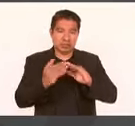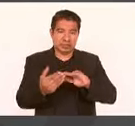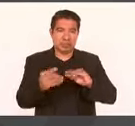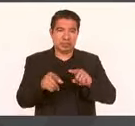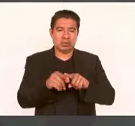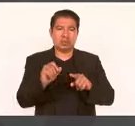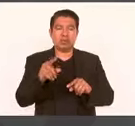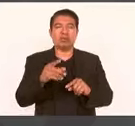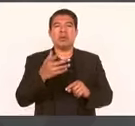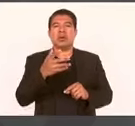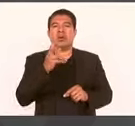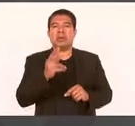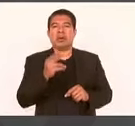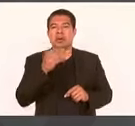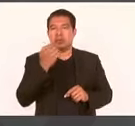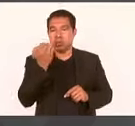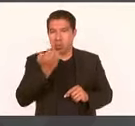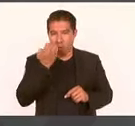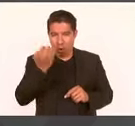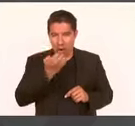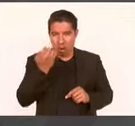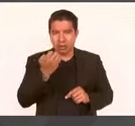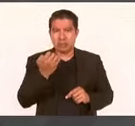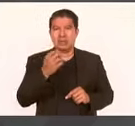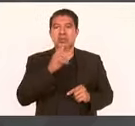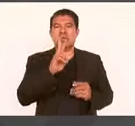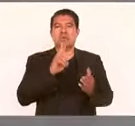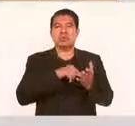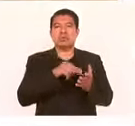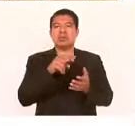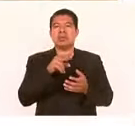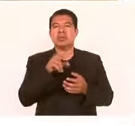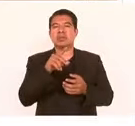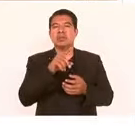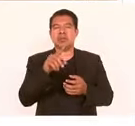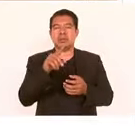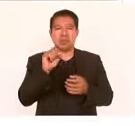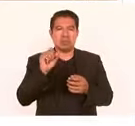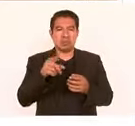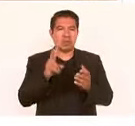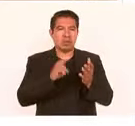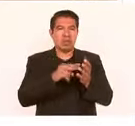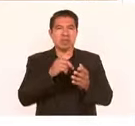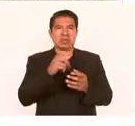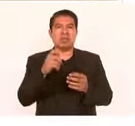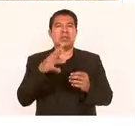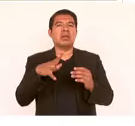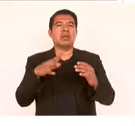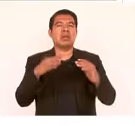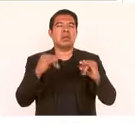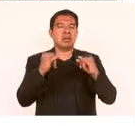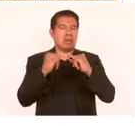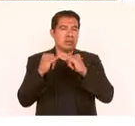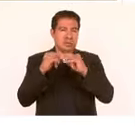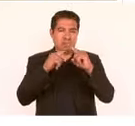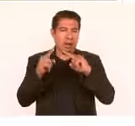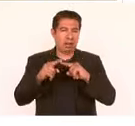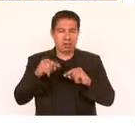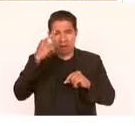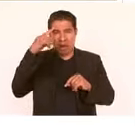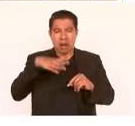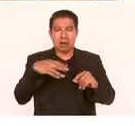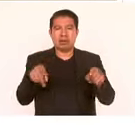5.616 escuelas, para 2.115 inmuebles con valor patrimonial, principalmente templos, y